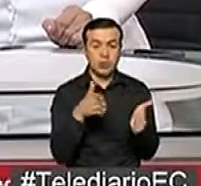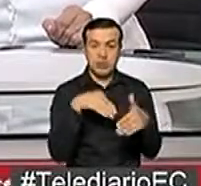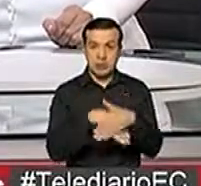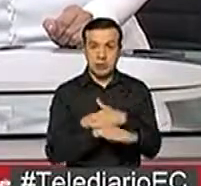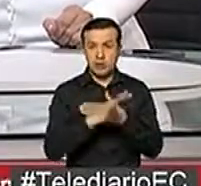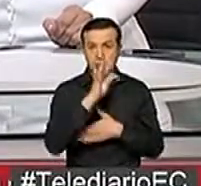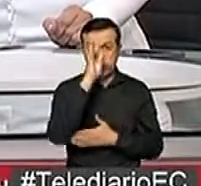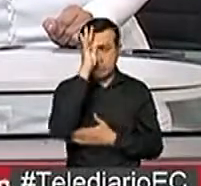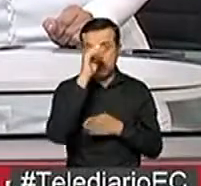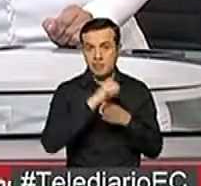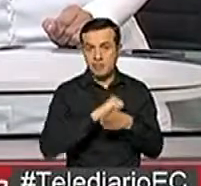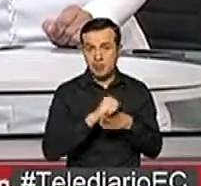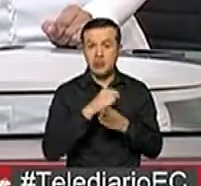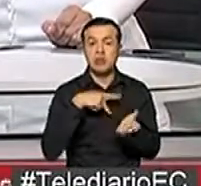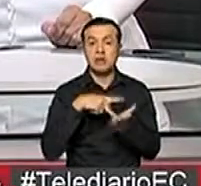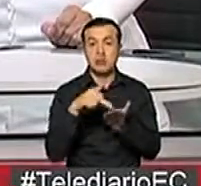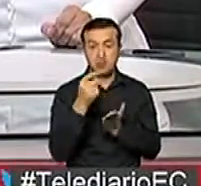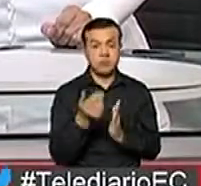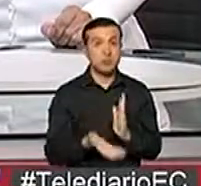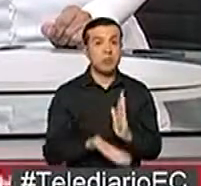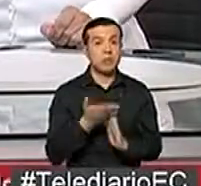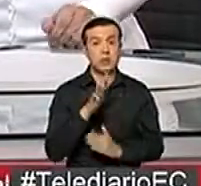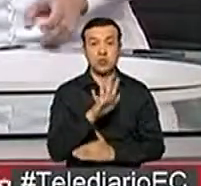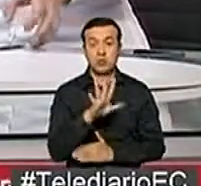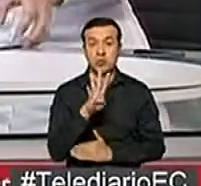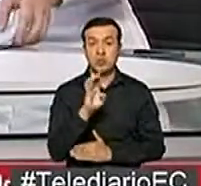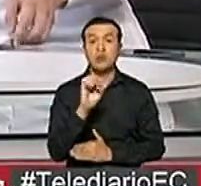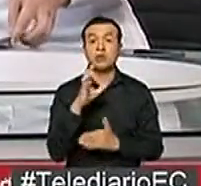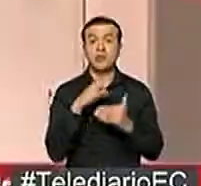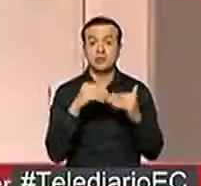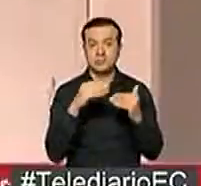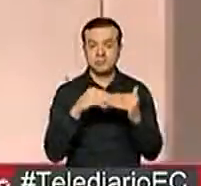interministerial establece un pago mayor a los $540.